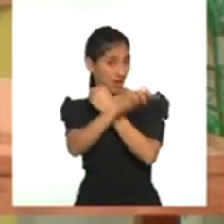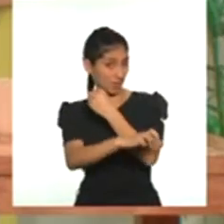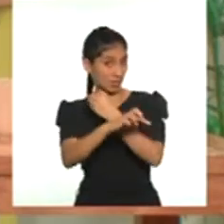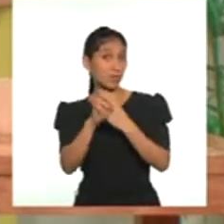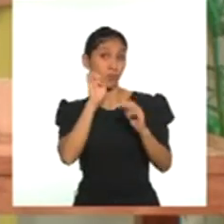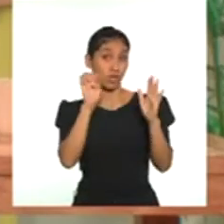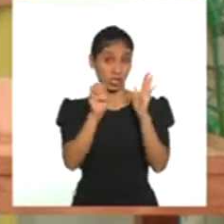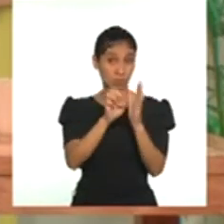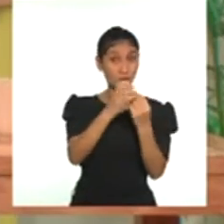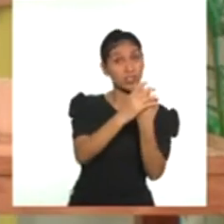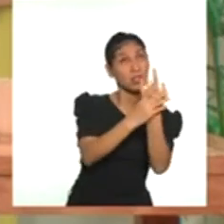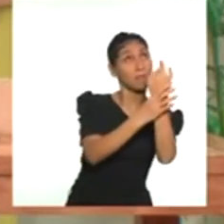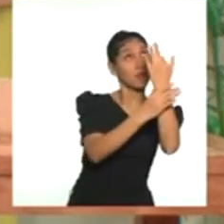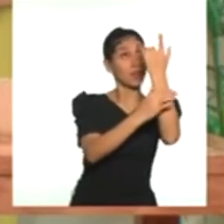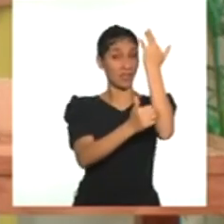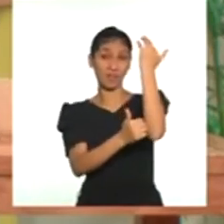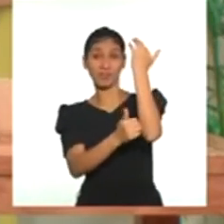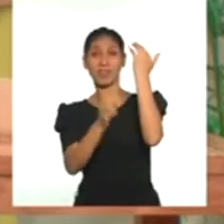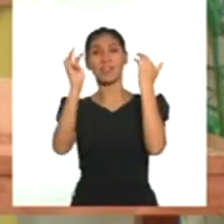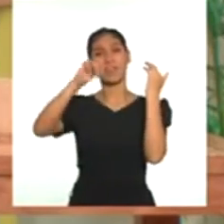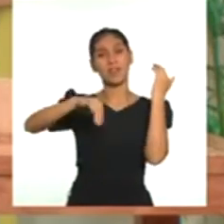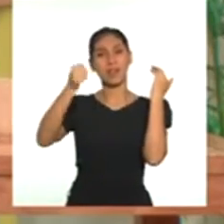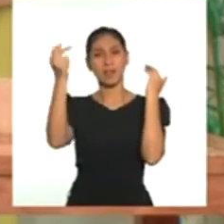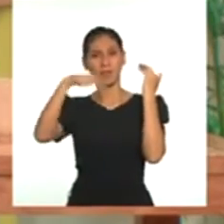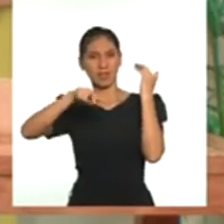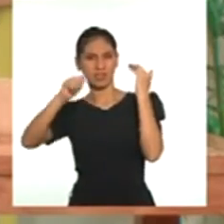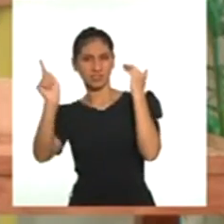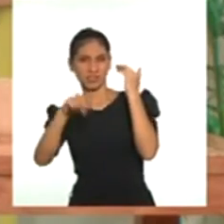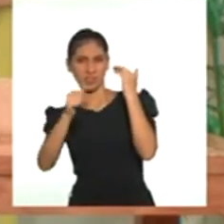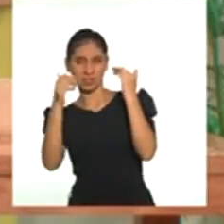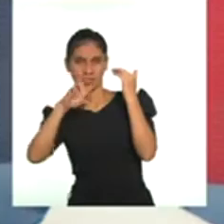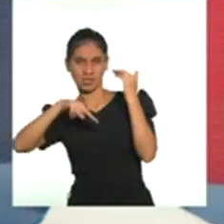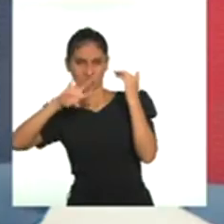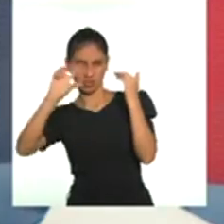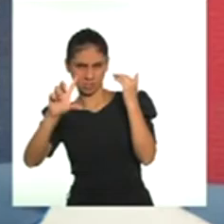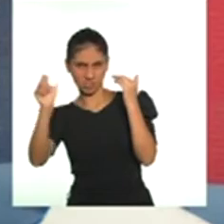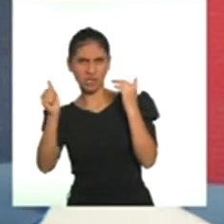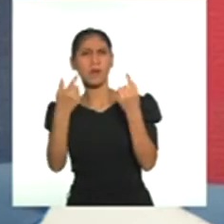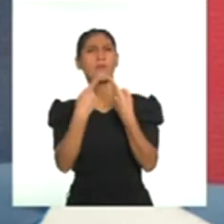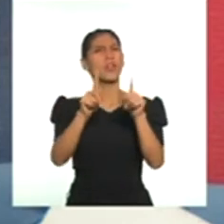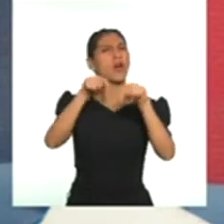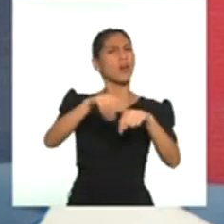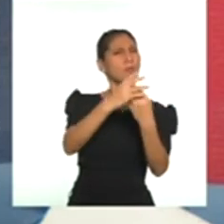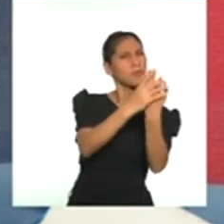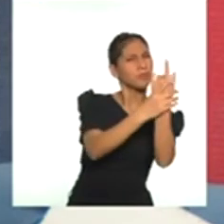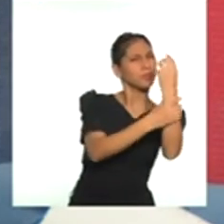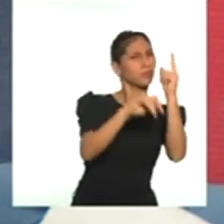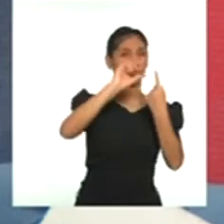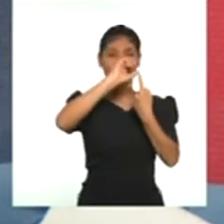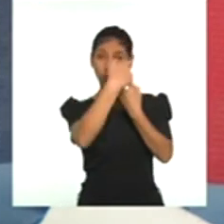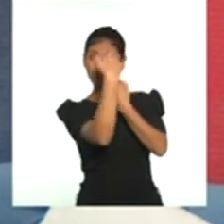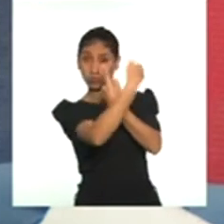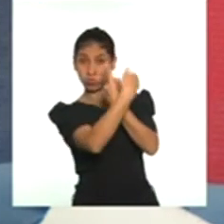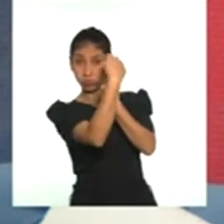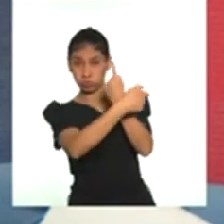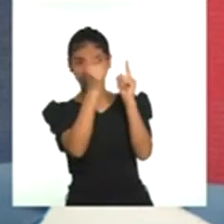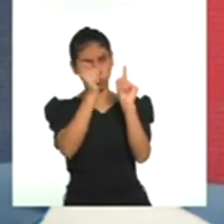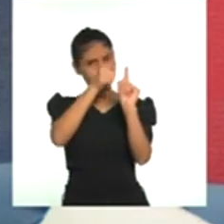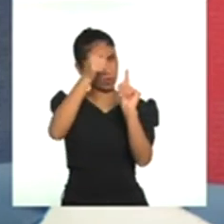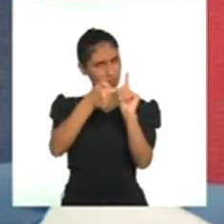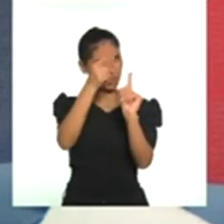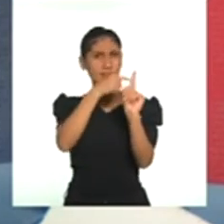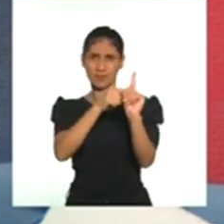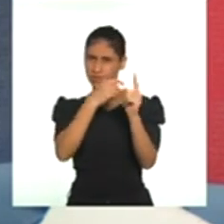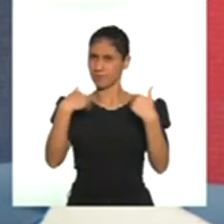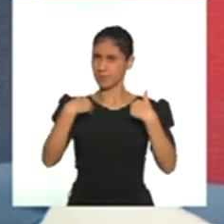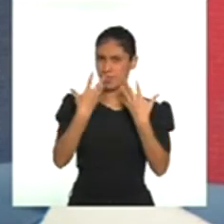es una planta europea. Pero cuéntame las propiedades curativas del plátano. Pues viene del sudeste de Asia y tiene varias propiedades